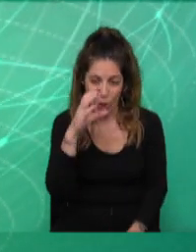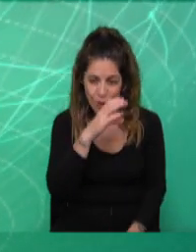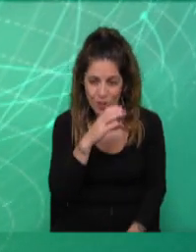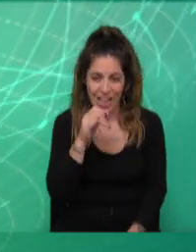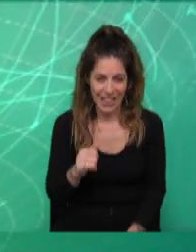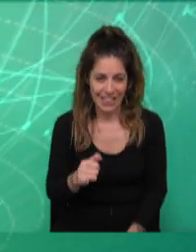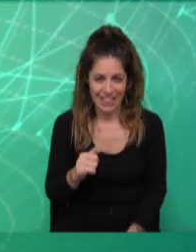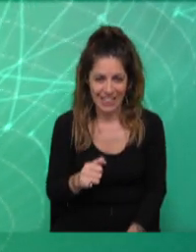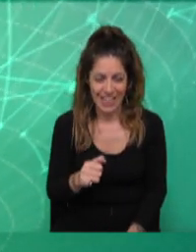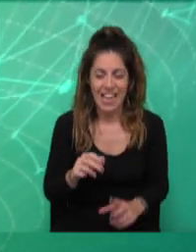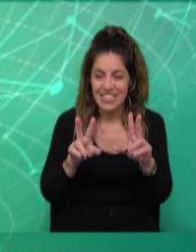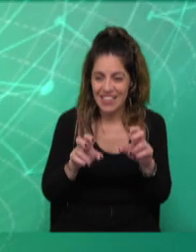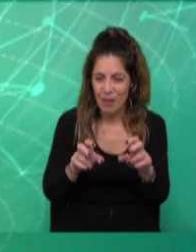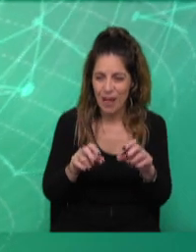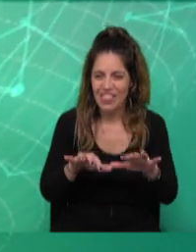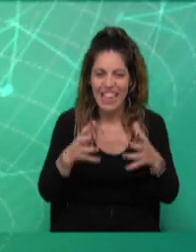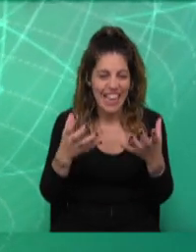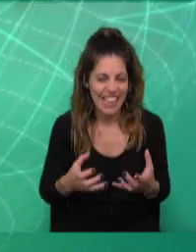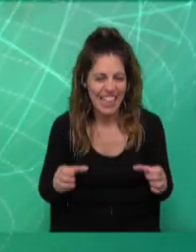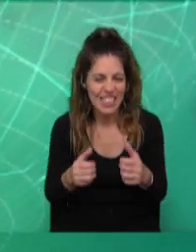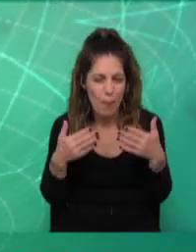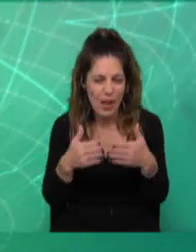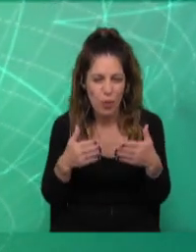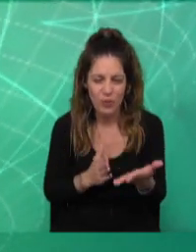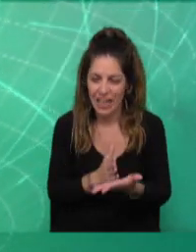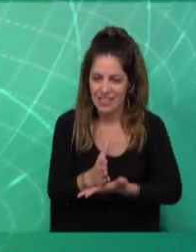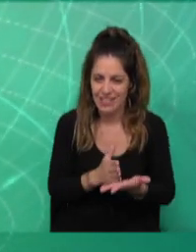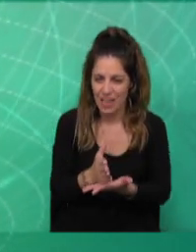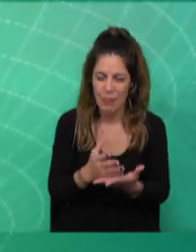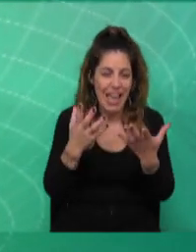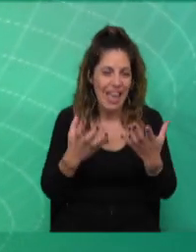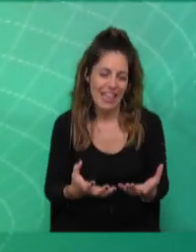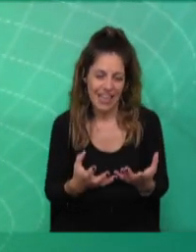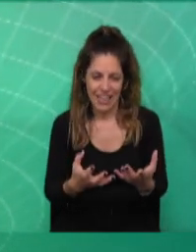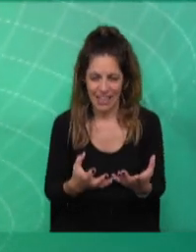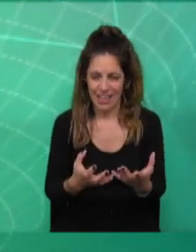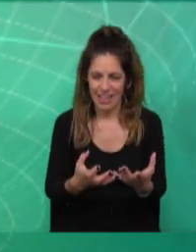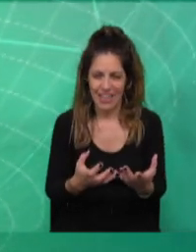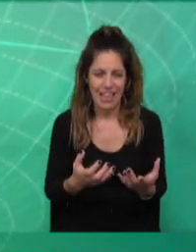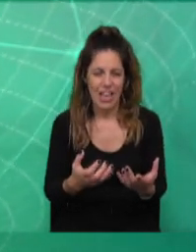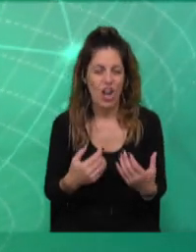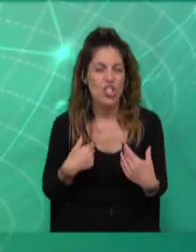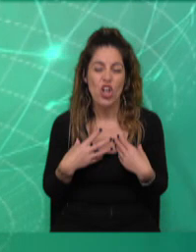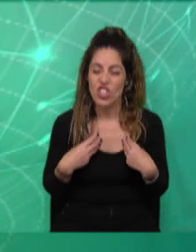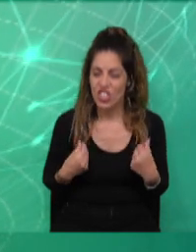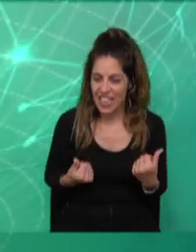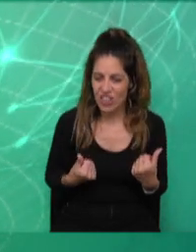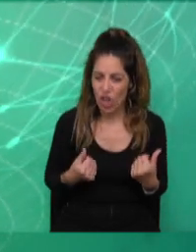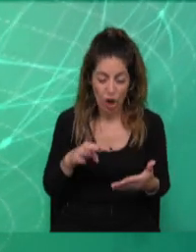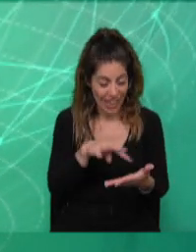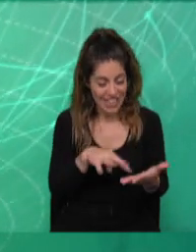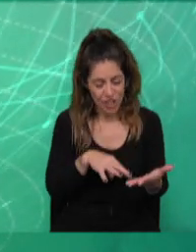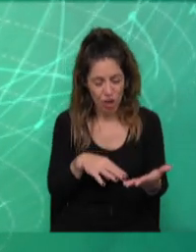Galeano y como esa cuestión de de querer hacer preguntas todo el tiempo para para querer como como que yo siento que de alguna manera o